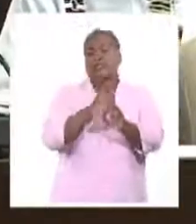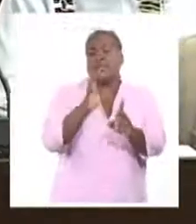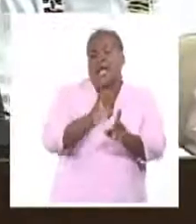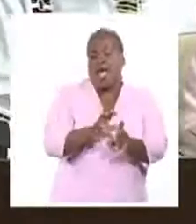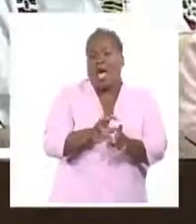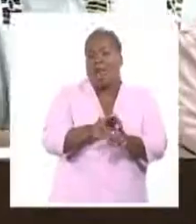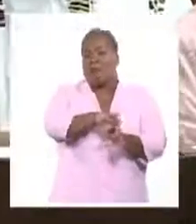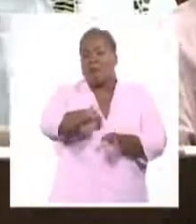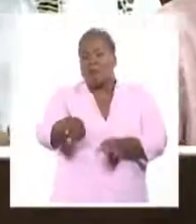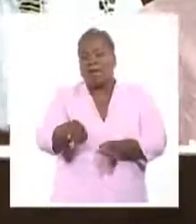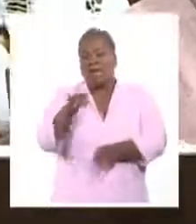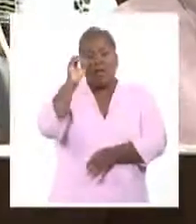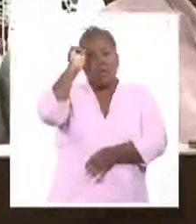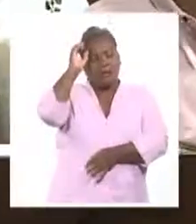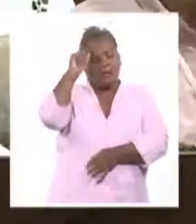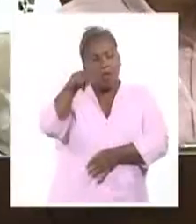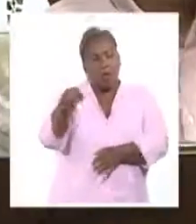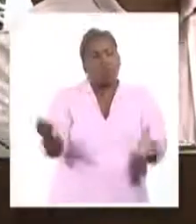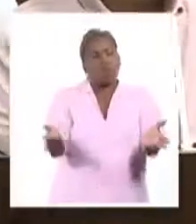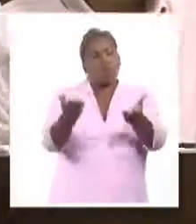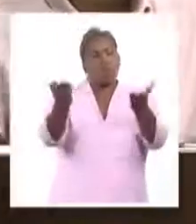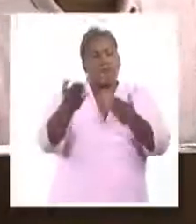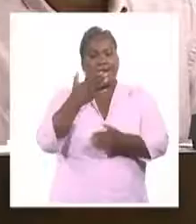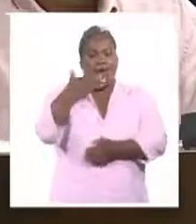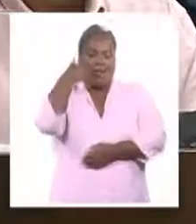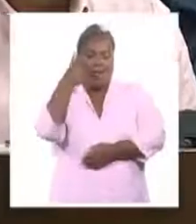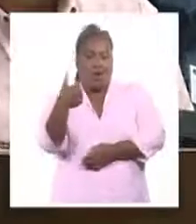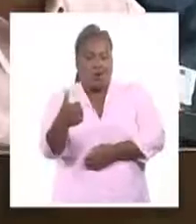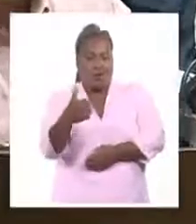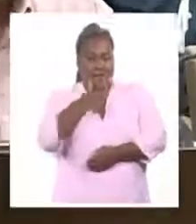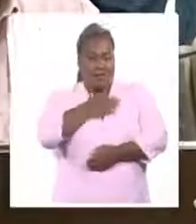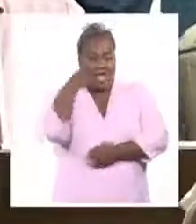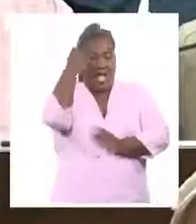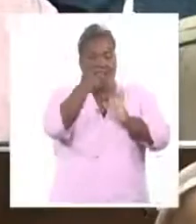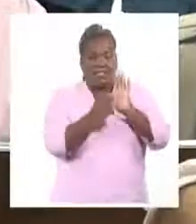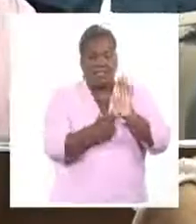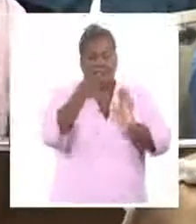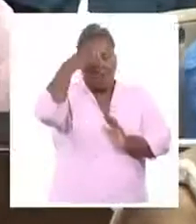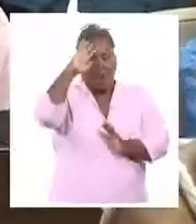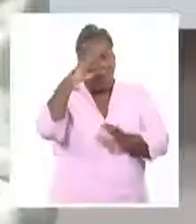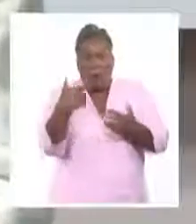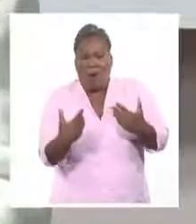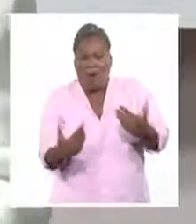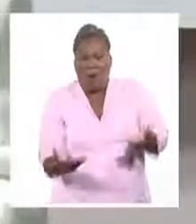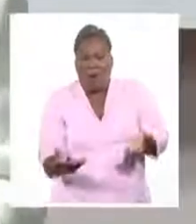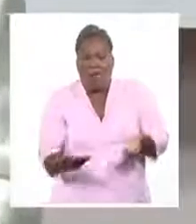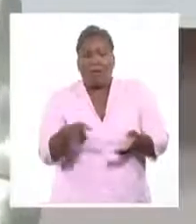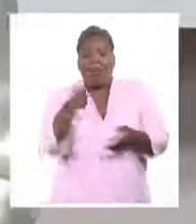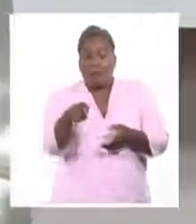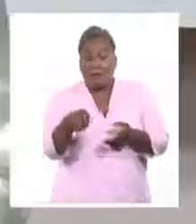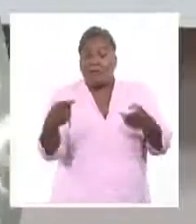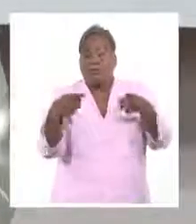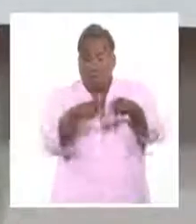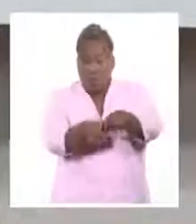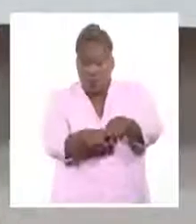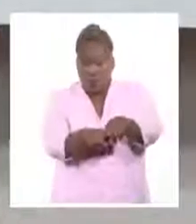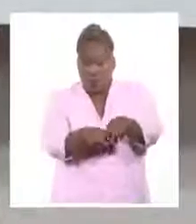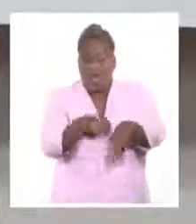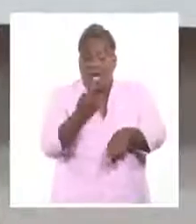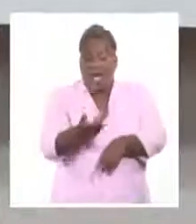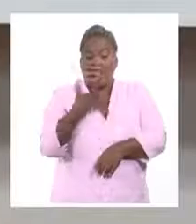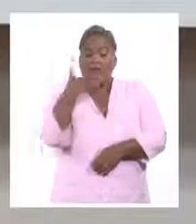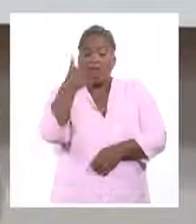creación y promocionando lo mejor, lo que más nos distingue y nos aporta, que se combine el buen arte con buenas